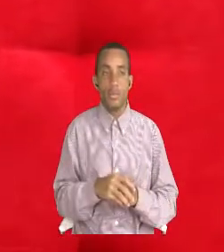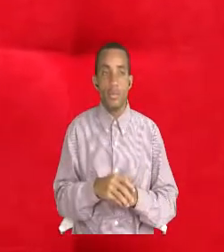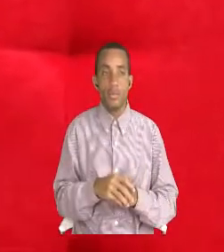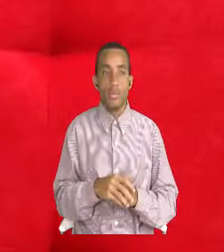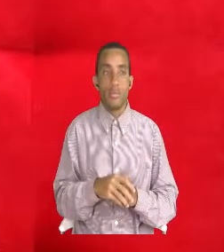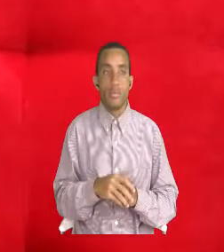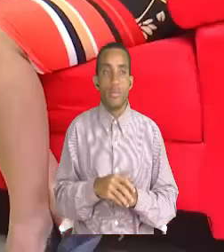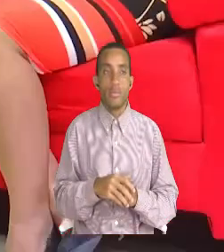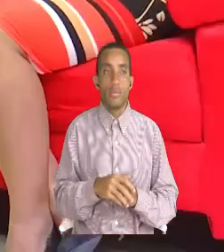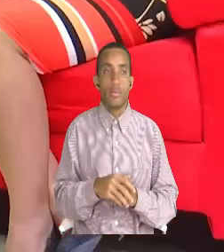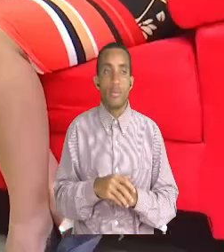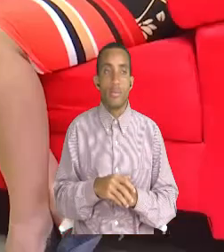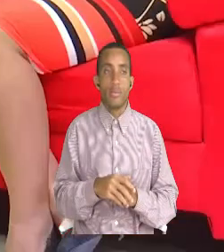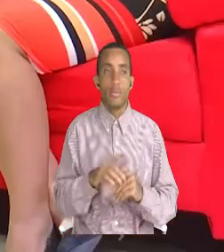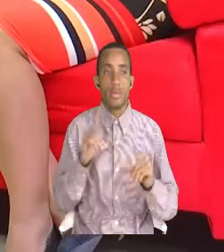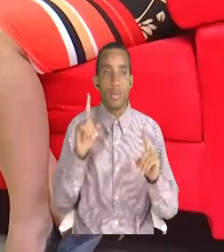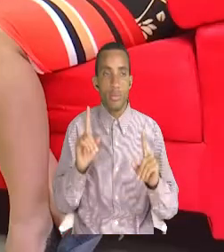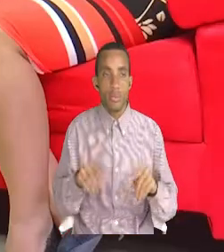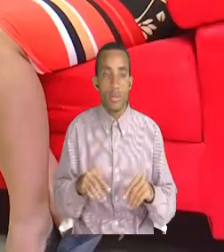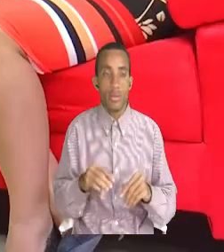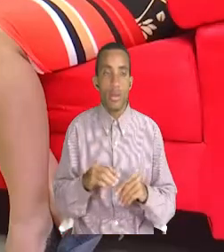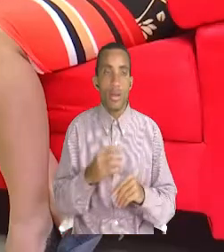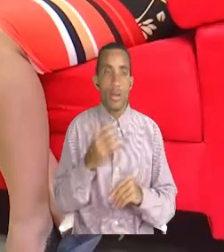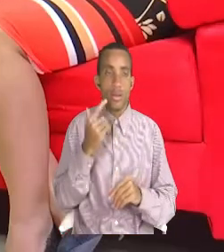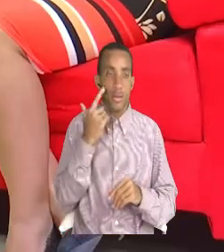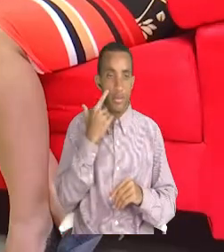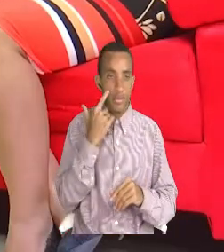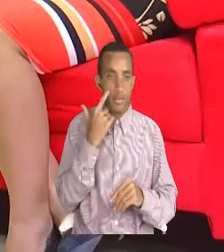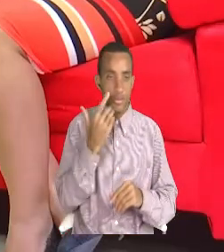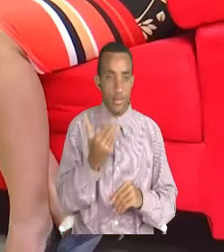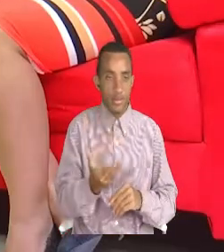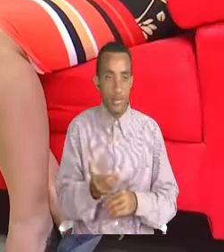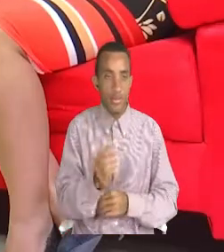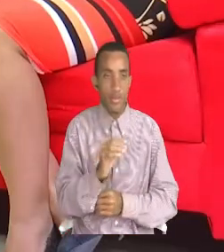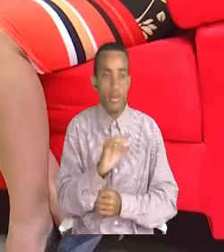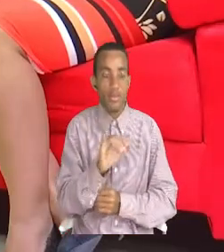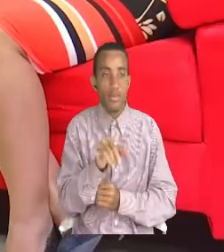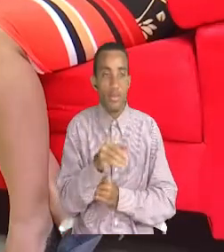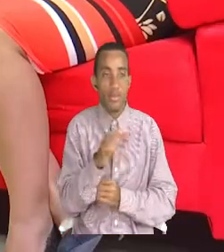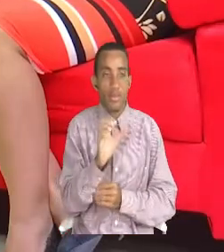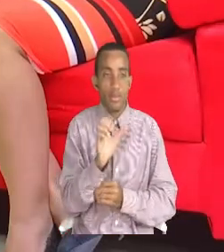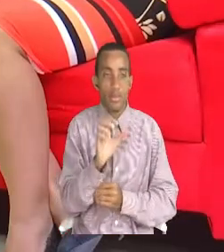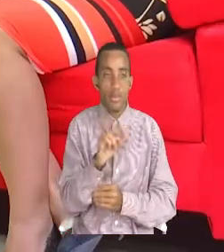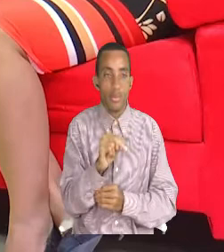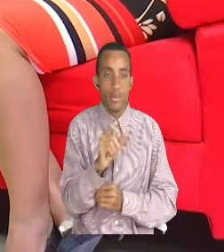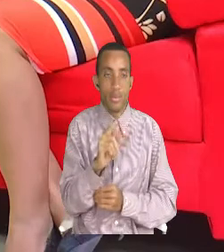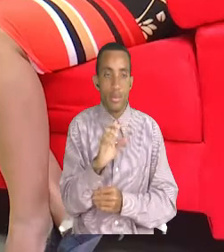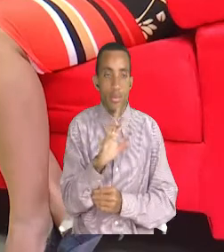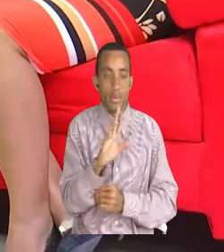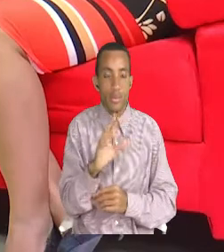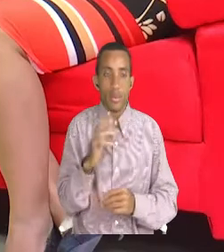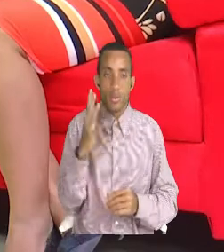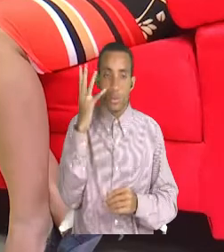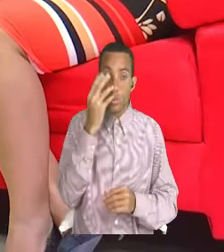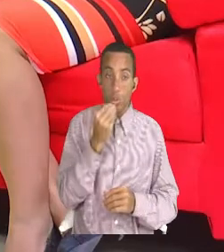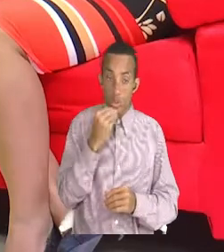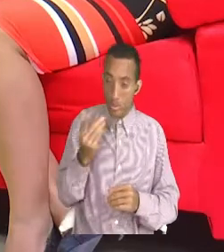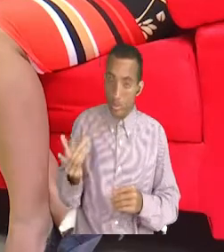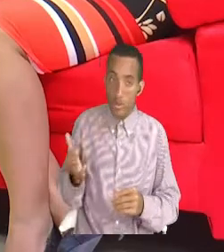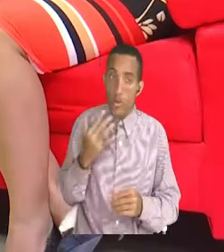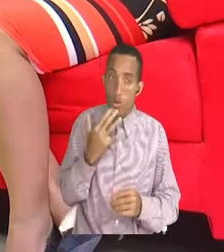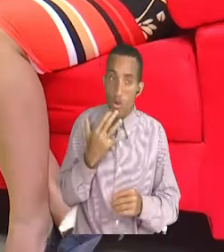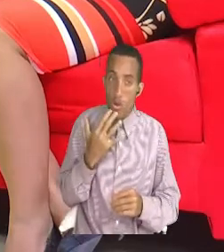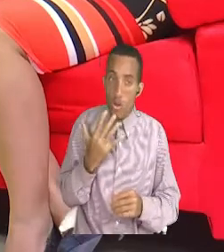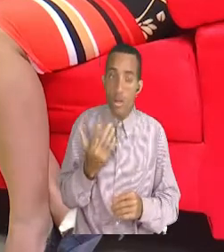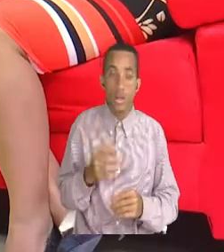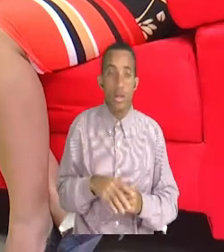Entonces están, en esos momentos tenemos un ejemplo acá. Jenny tiene un vestido muy lindo, muy colorido, con unas flores